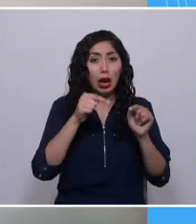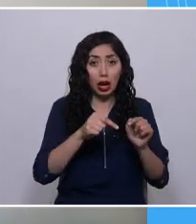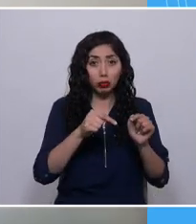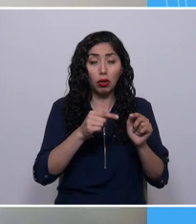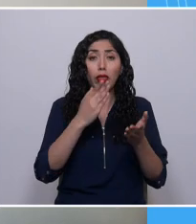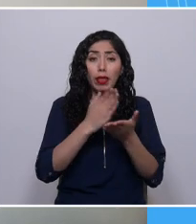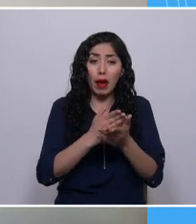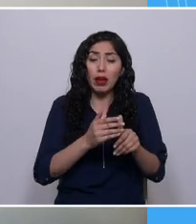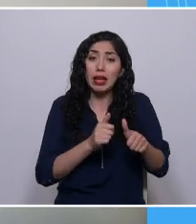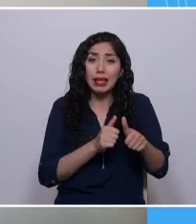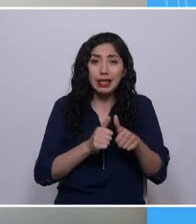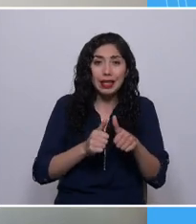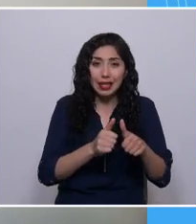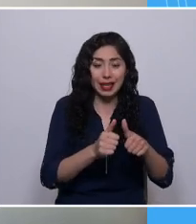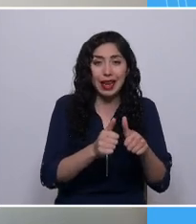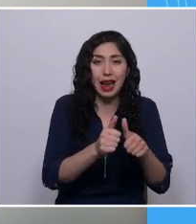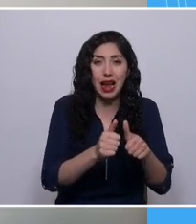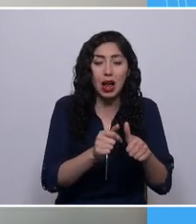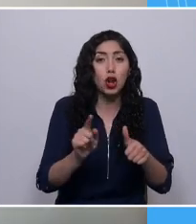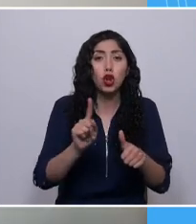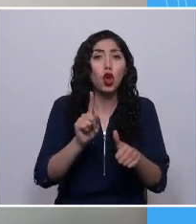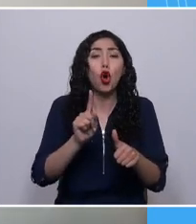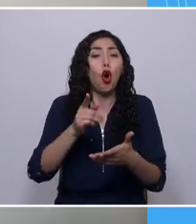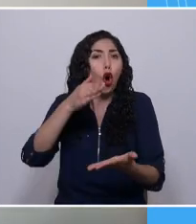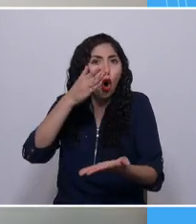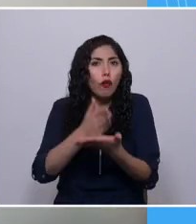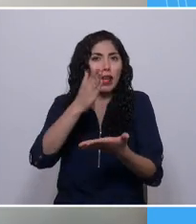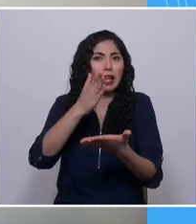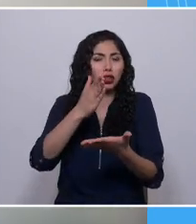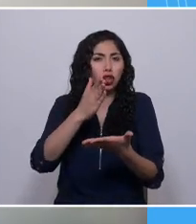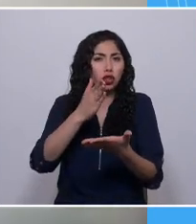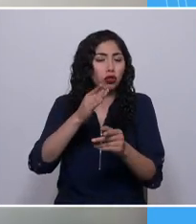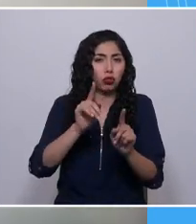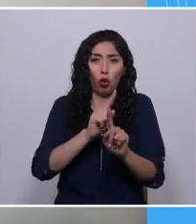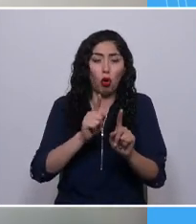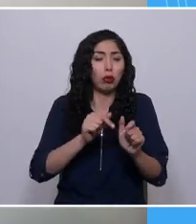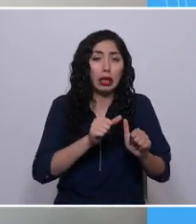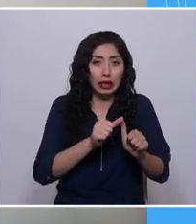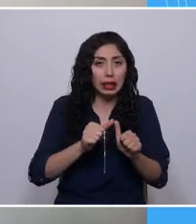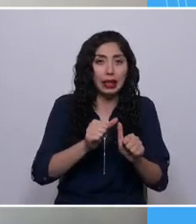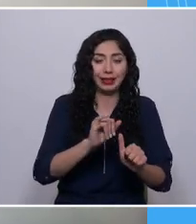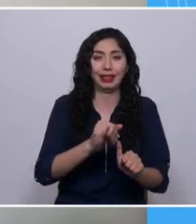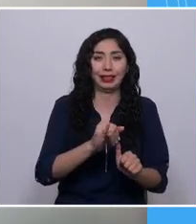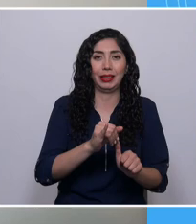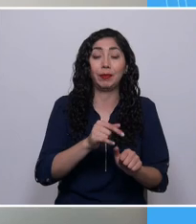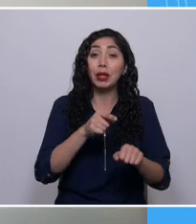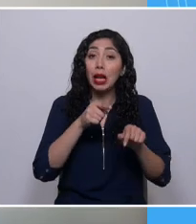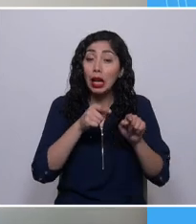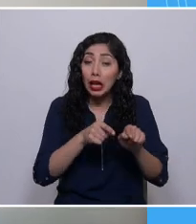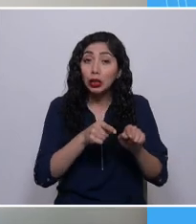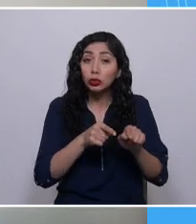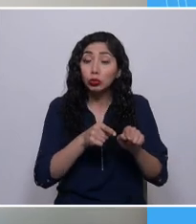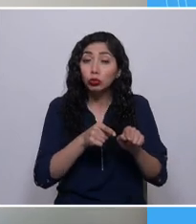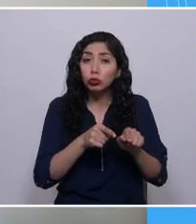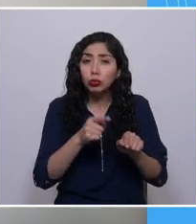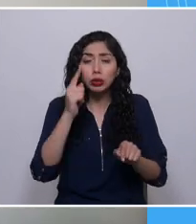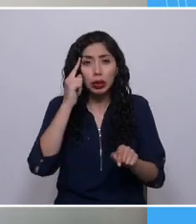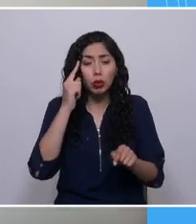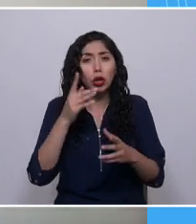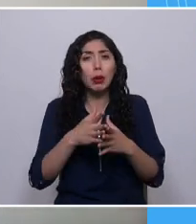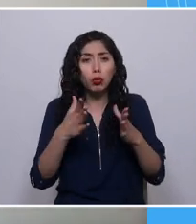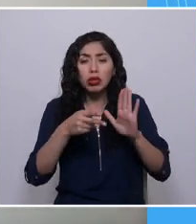la actuación, más que tener un carácter obligatorio en todo evento. Lo anterior especialmente si se considera que muchas de ellas pueden